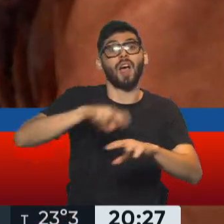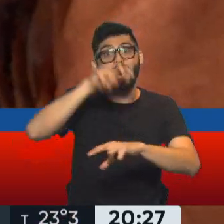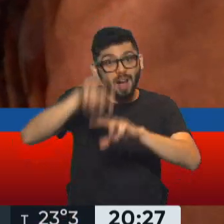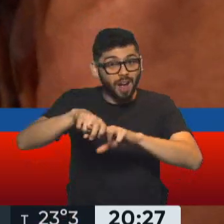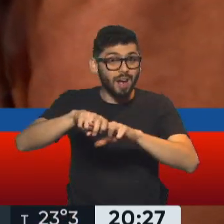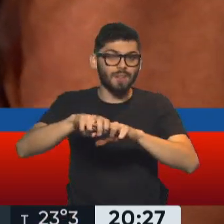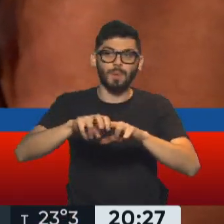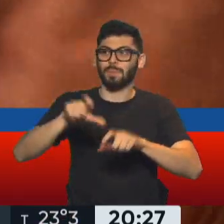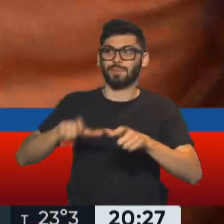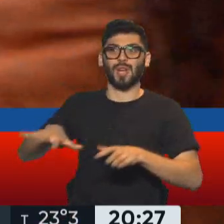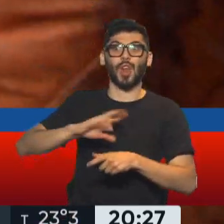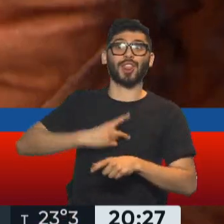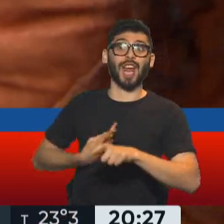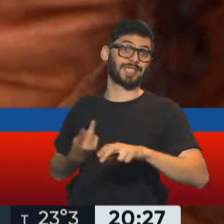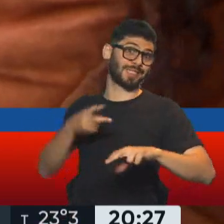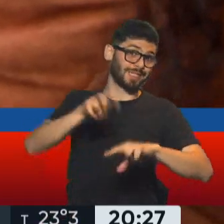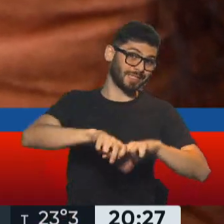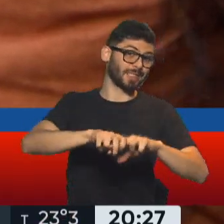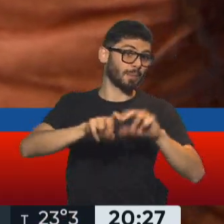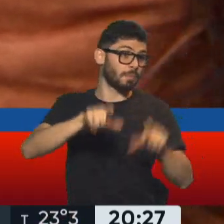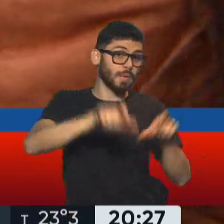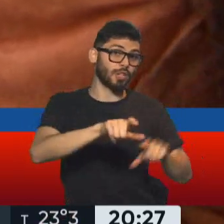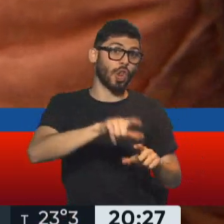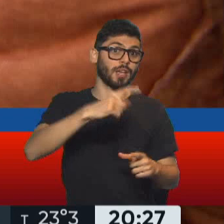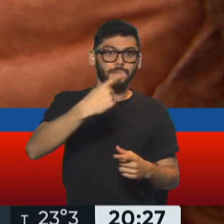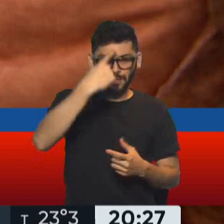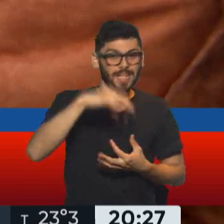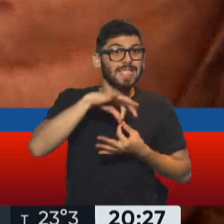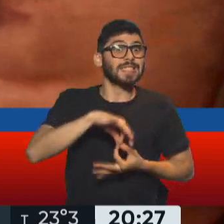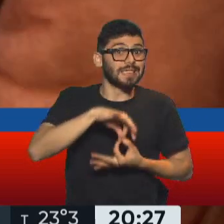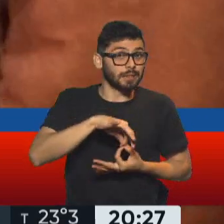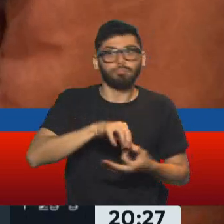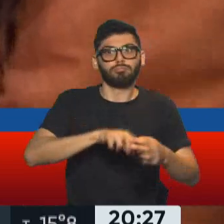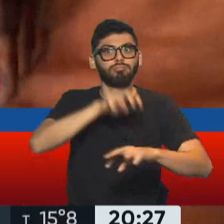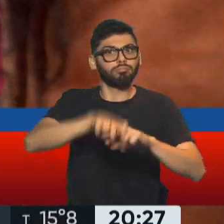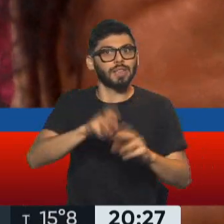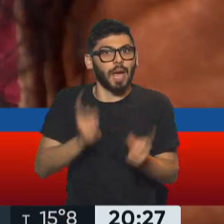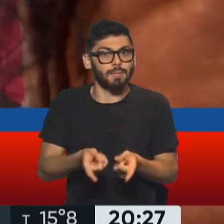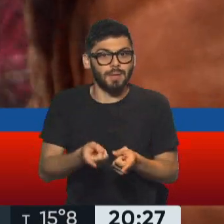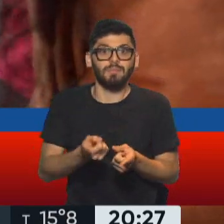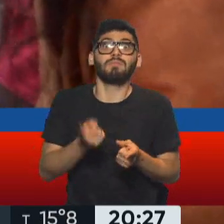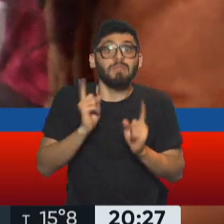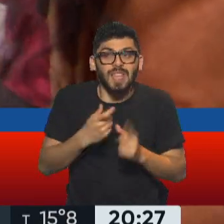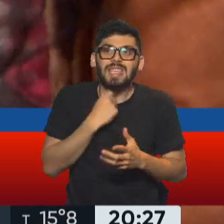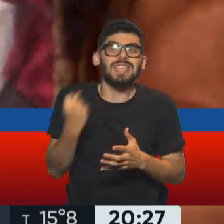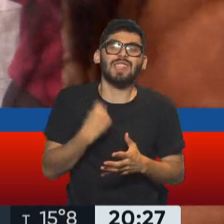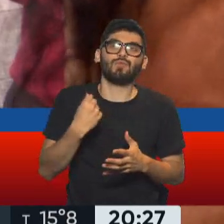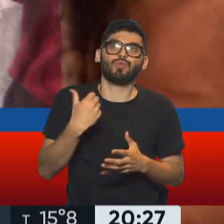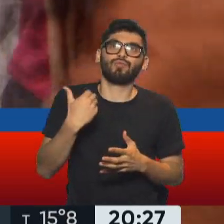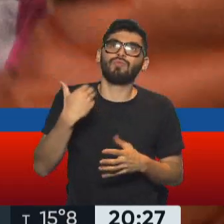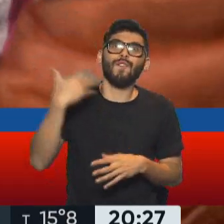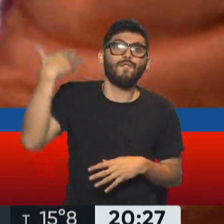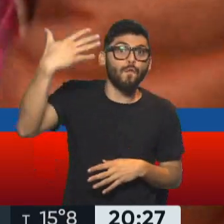las personas trans, sino para las personas cis como vos y sobre todo la intención de construir un futuro